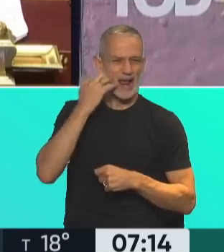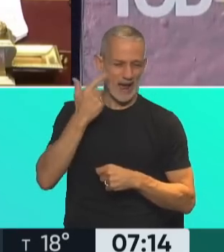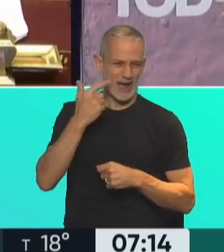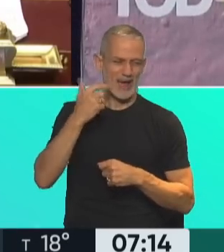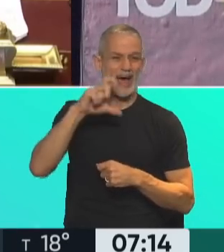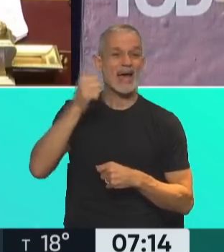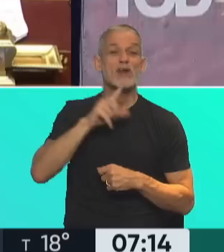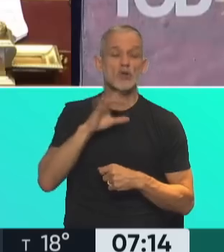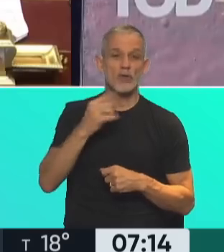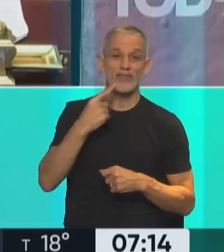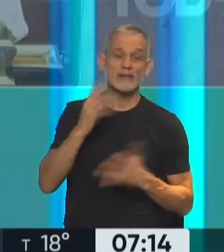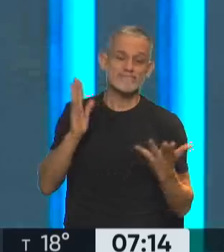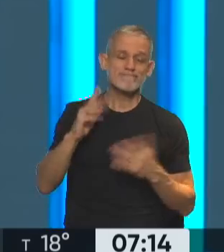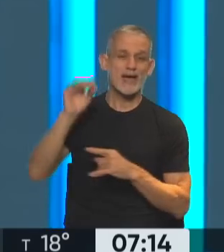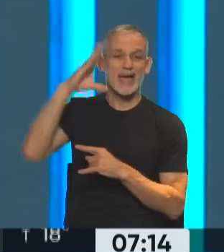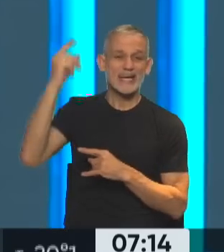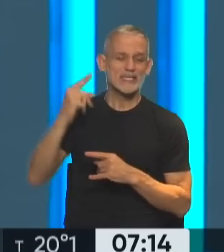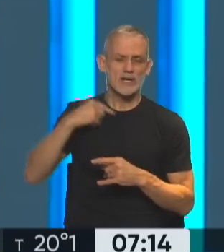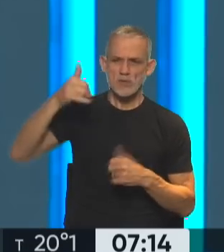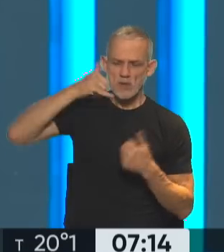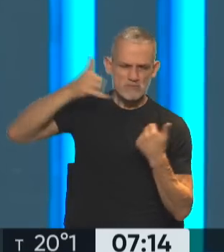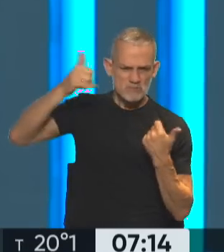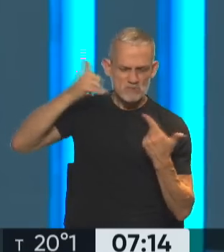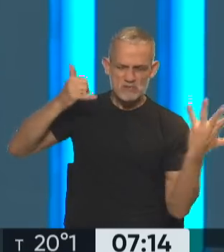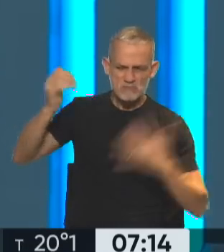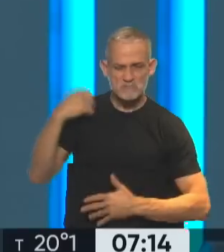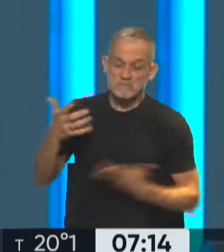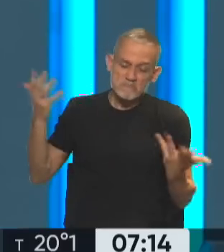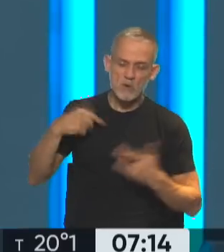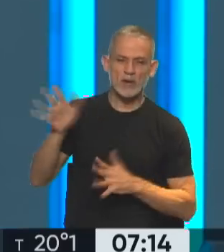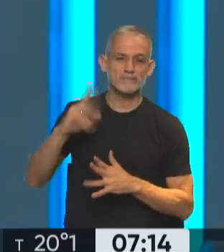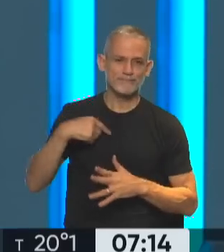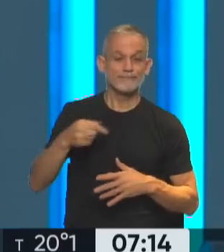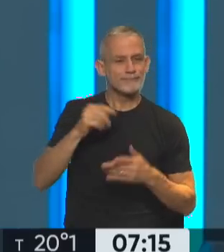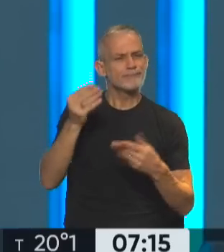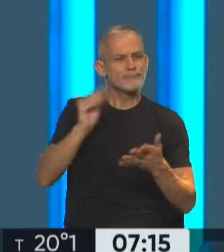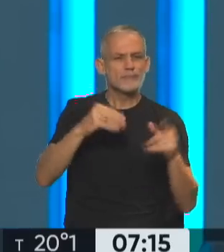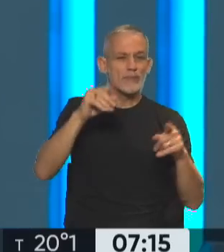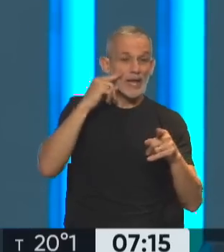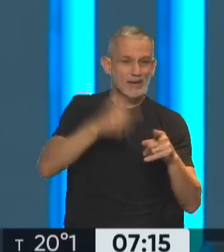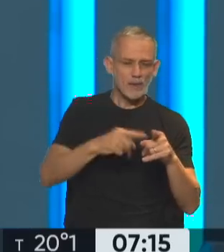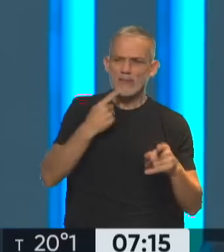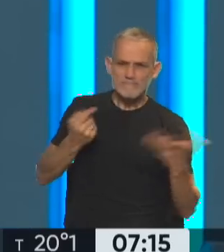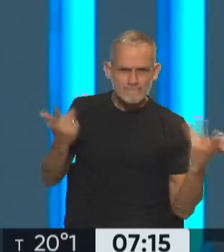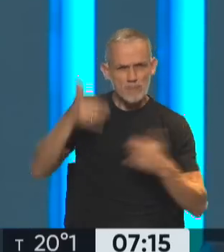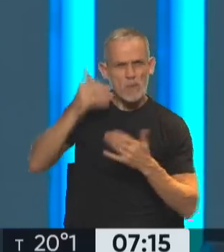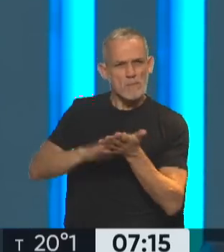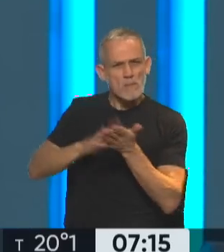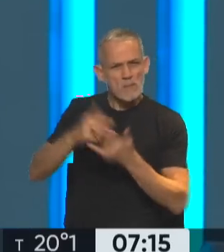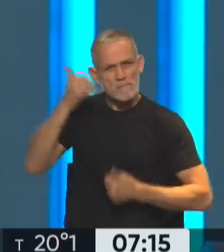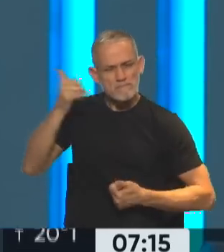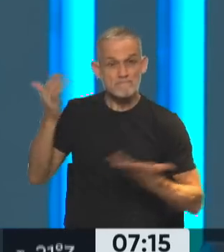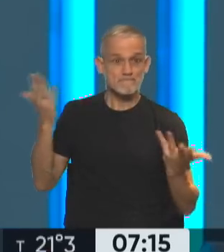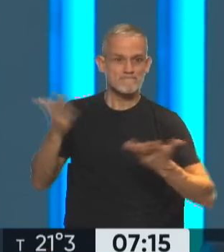presidente le dijo que Cristina Fernández de Kirchner no le atendía el teléfono y ella le dijo, bueno, tenés que insistir, Y bueno, a partir de esta comunicación